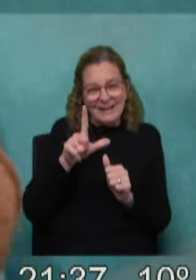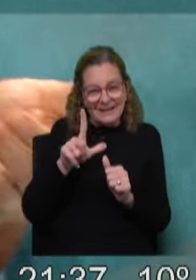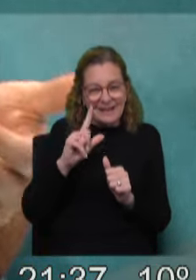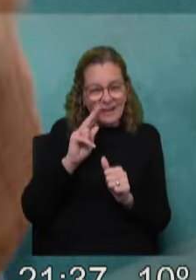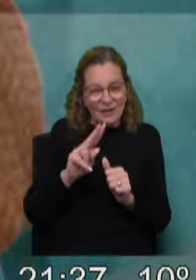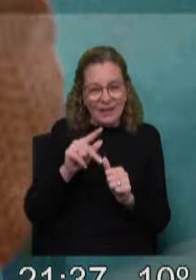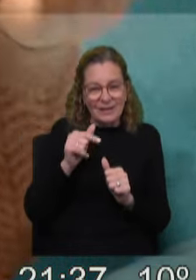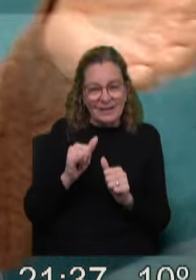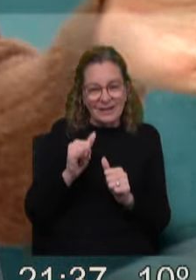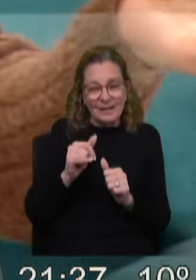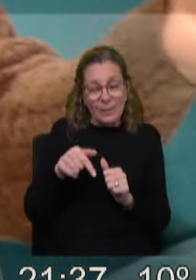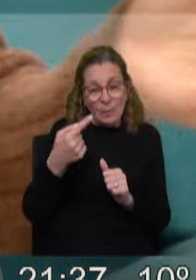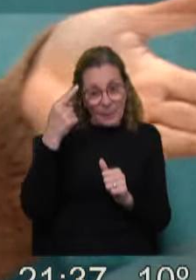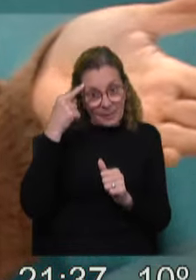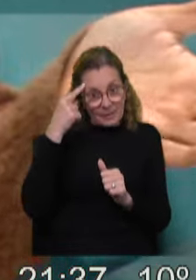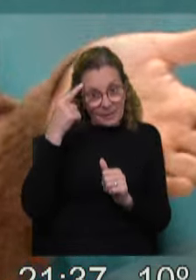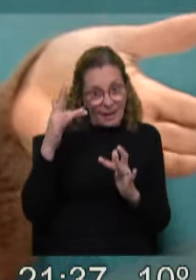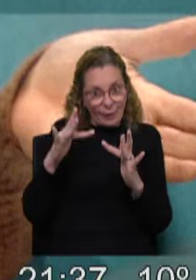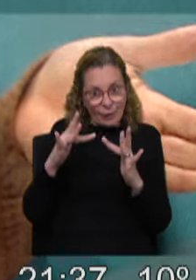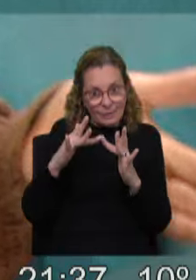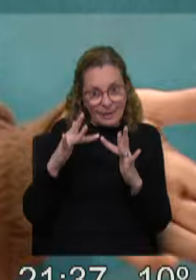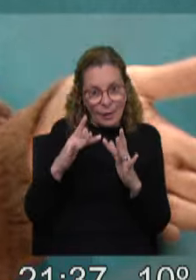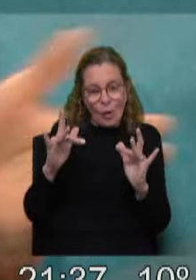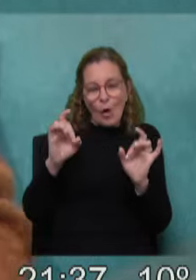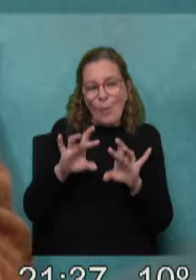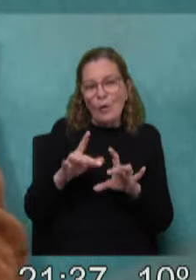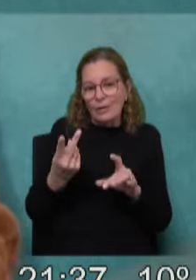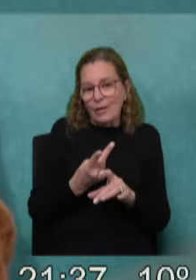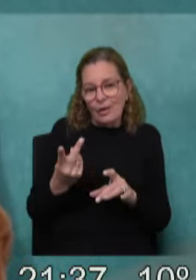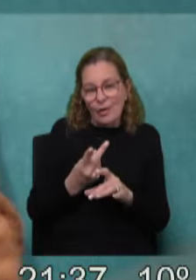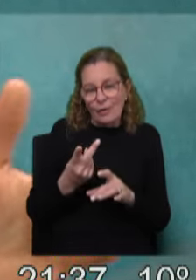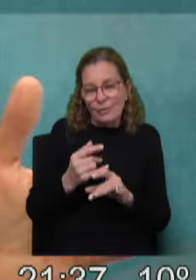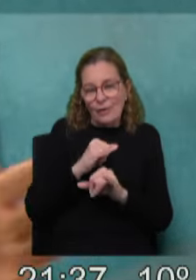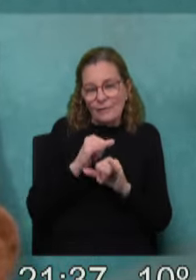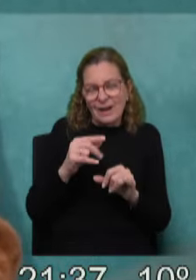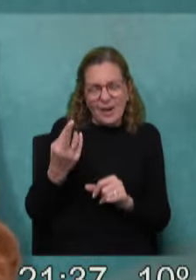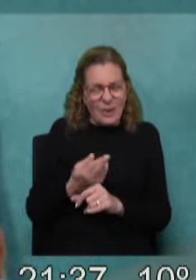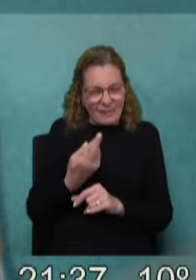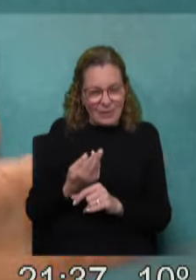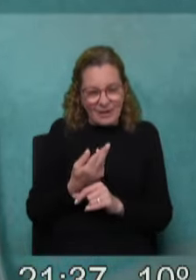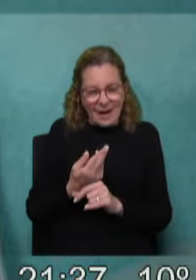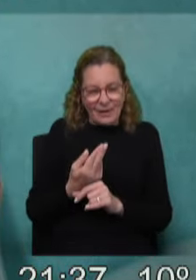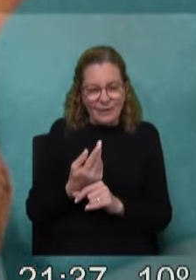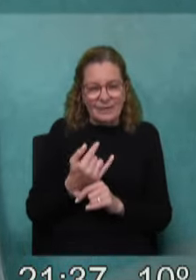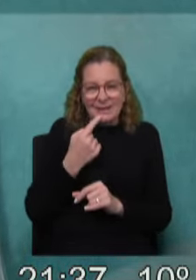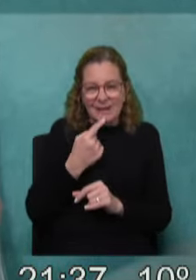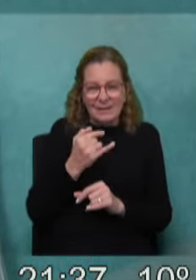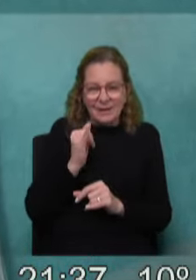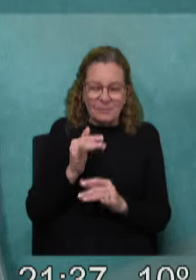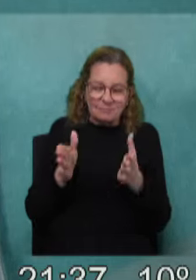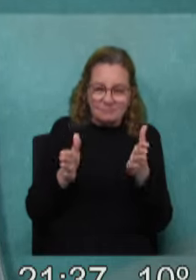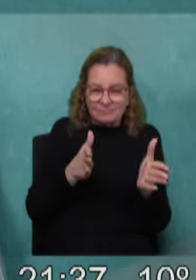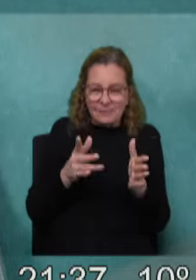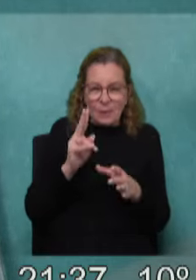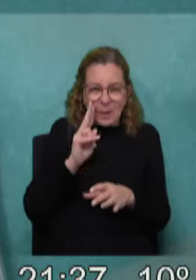con justo Arnaldo y Kiko, después si lo pensás, claro, hay links en común. Entonces, al final no es tan raro. Sí está, tenemos